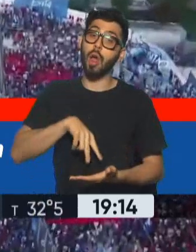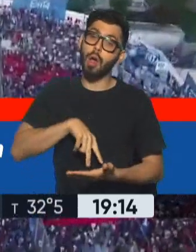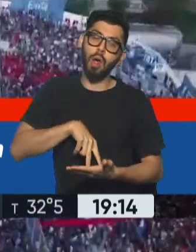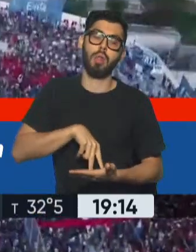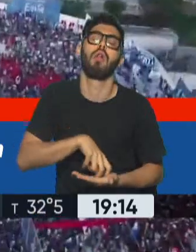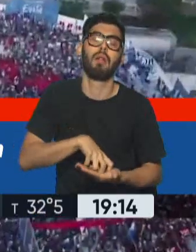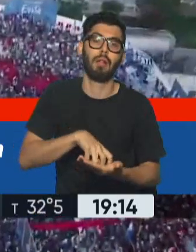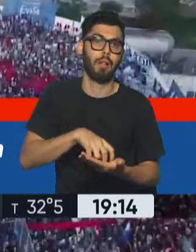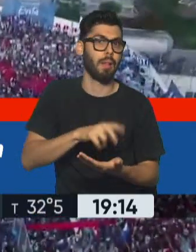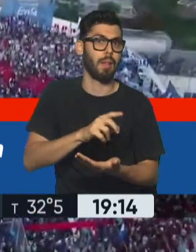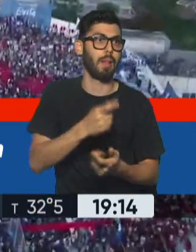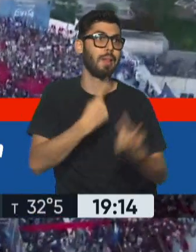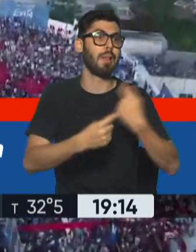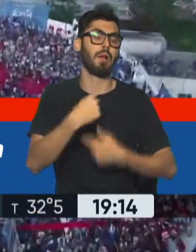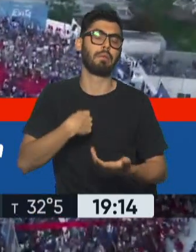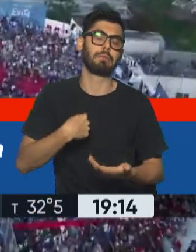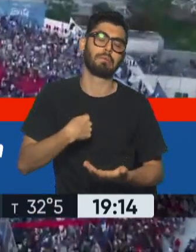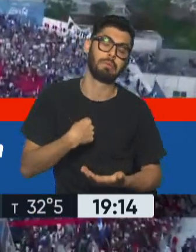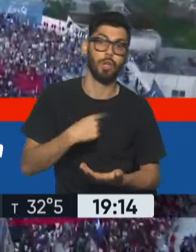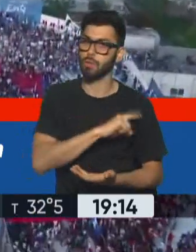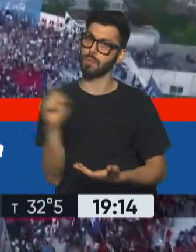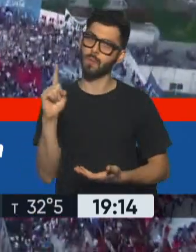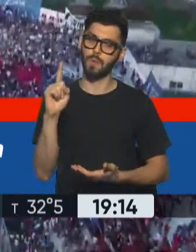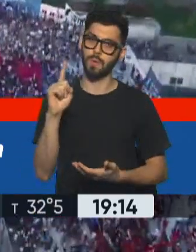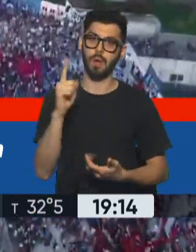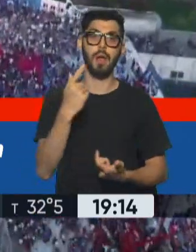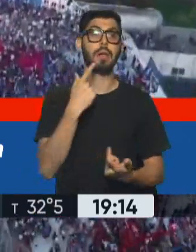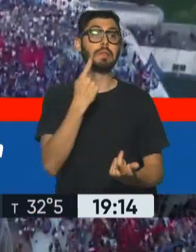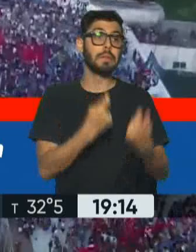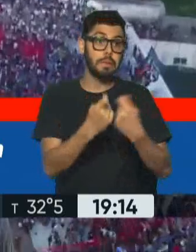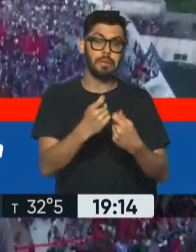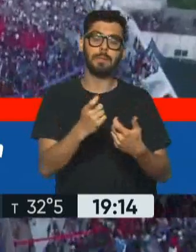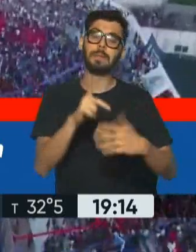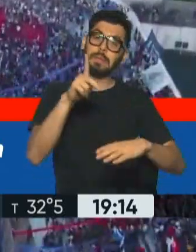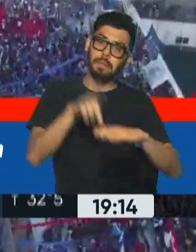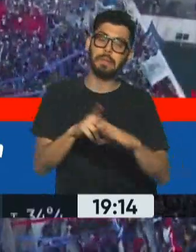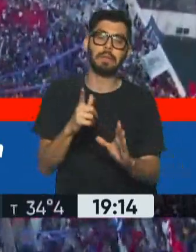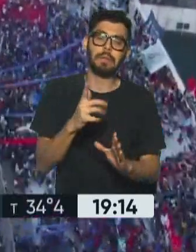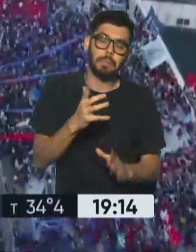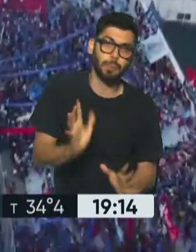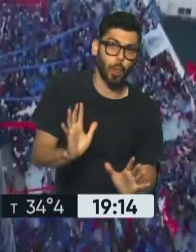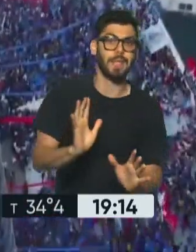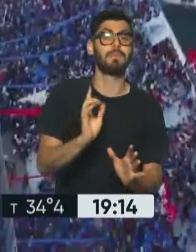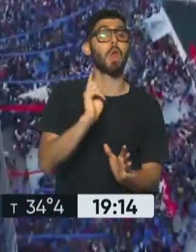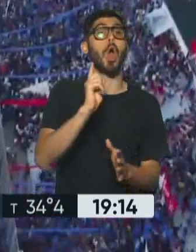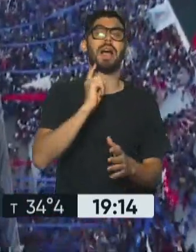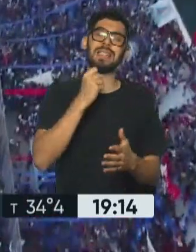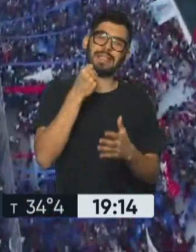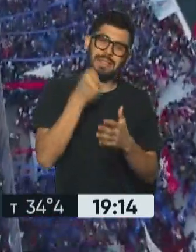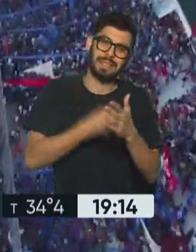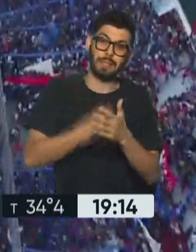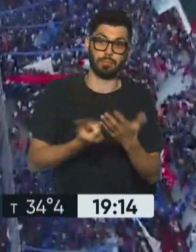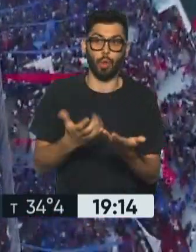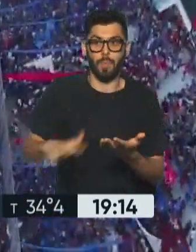rodilla a la hora de negociar. Está trabada la negociación quizás, tal vez, pero estamos peleando por los